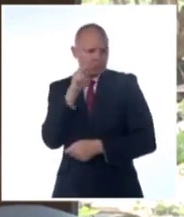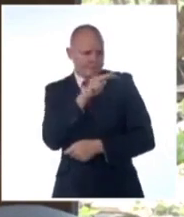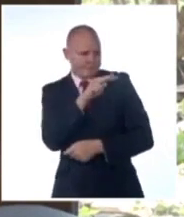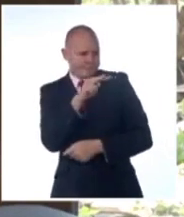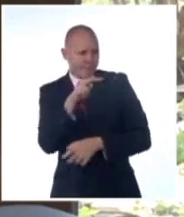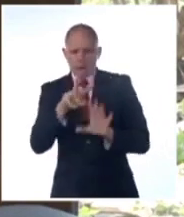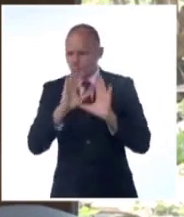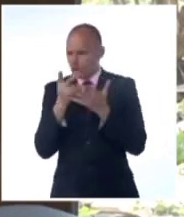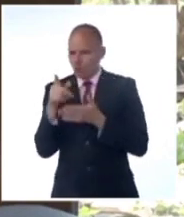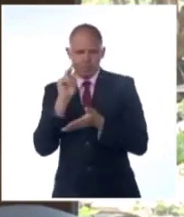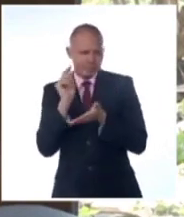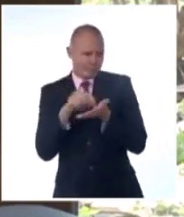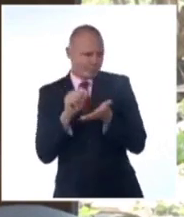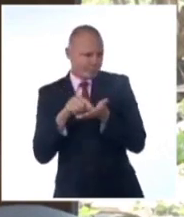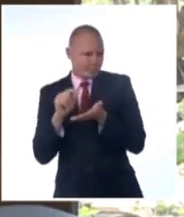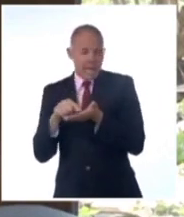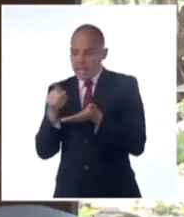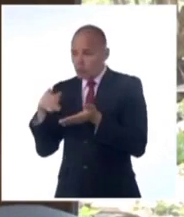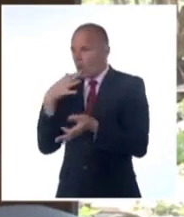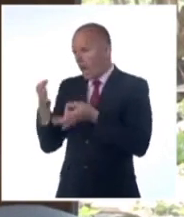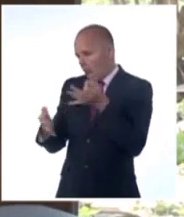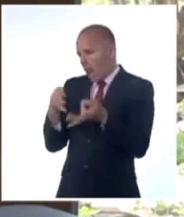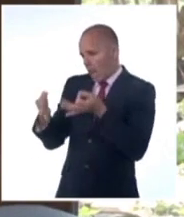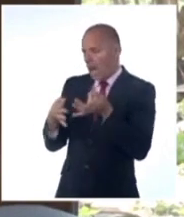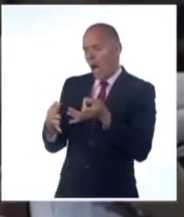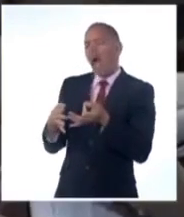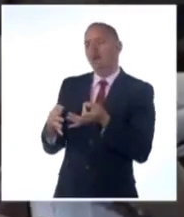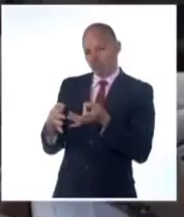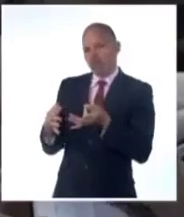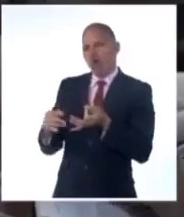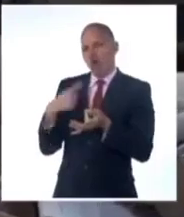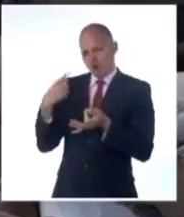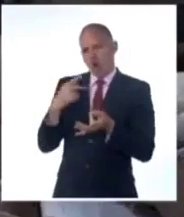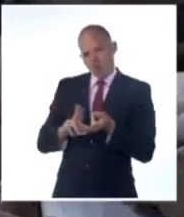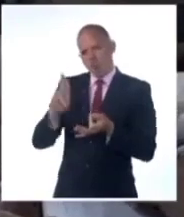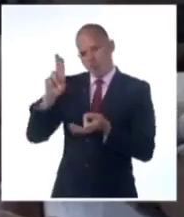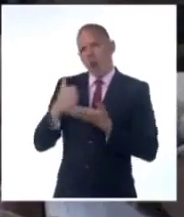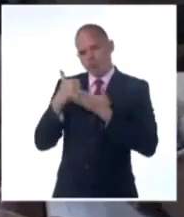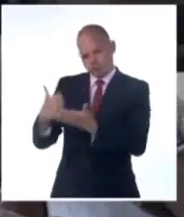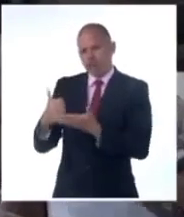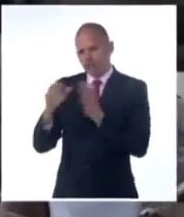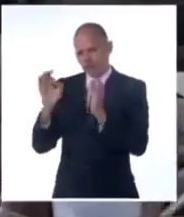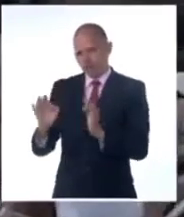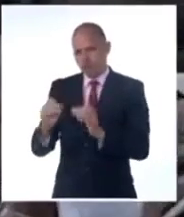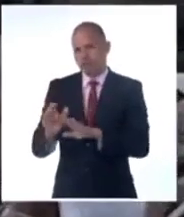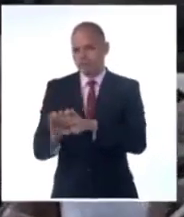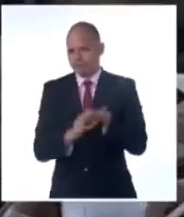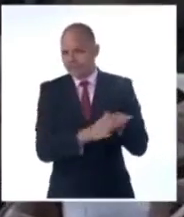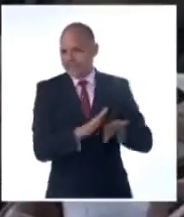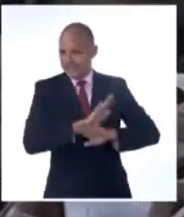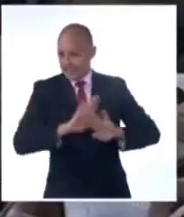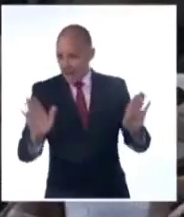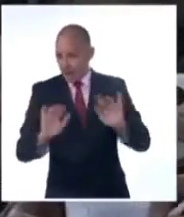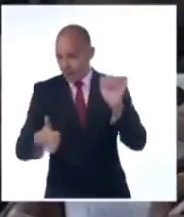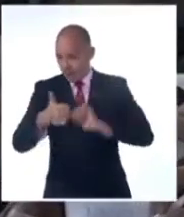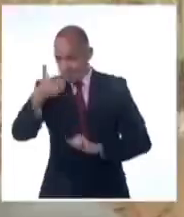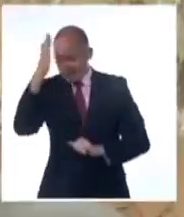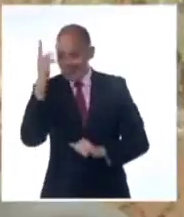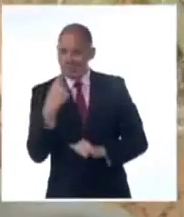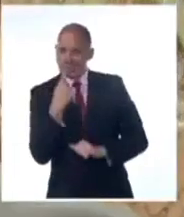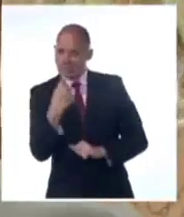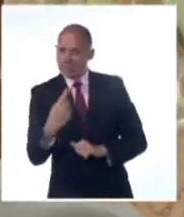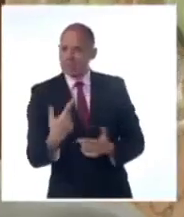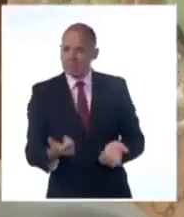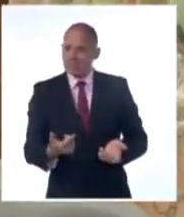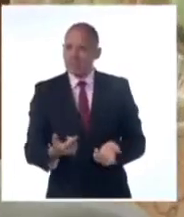respeto, admiramos lo que está haciendo y puede contar con nuestro apoyo. El jefe de Estado, en una detallada explicación, actualizó a la relatora